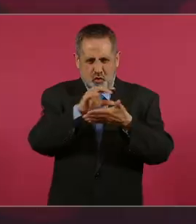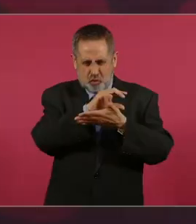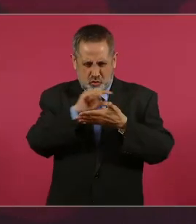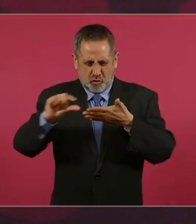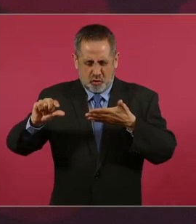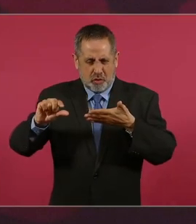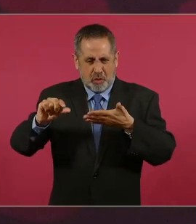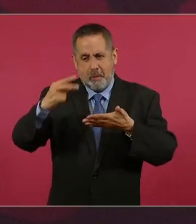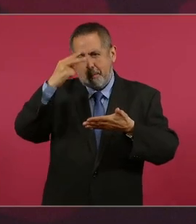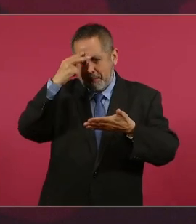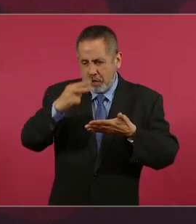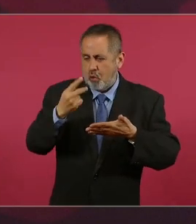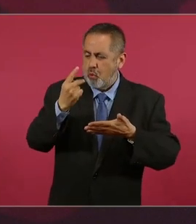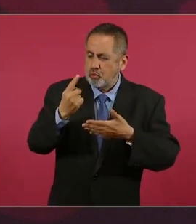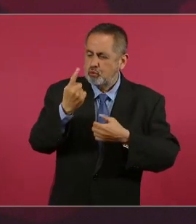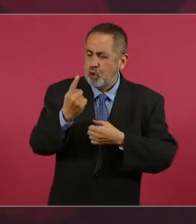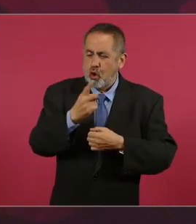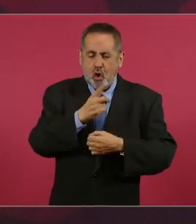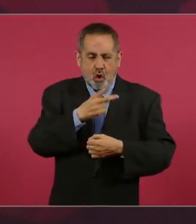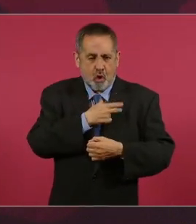Es una investigación de años.